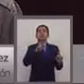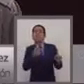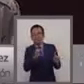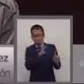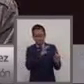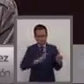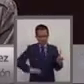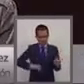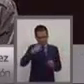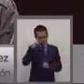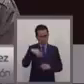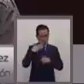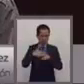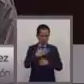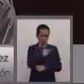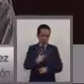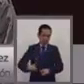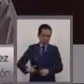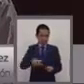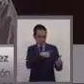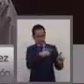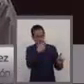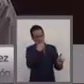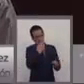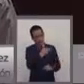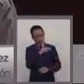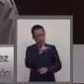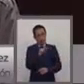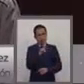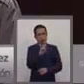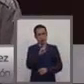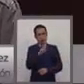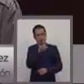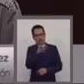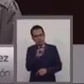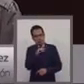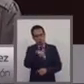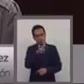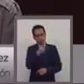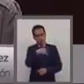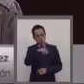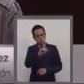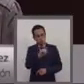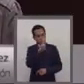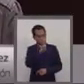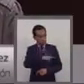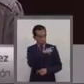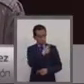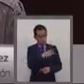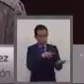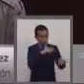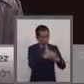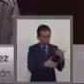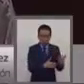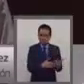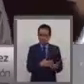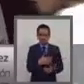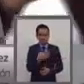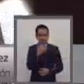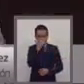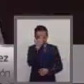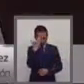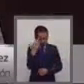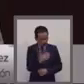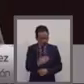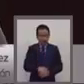República, Aurelio Nuño, es de verdad espeluznante. El día de hoy, mes y medio después